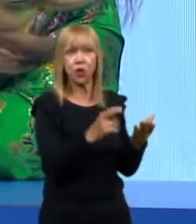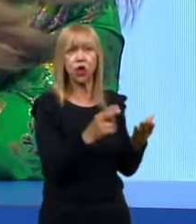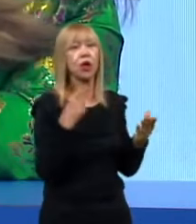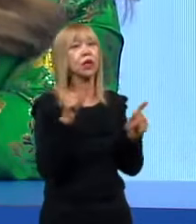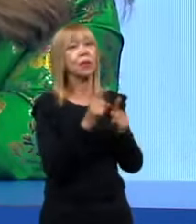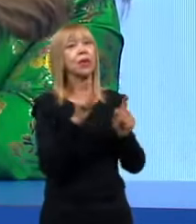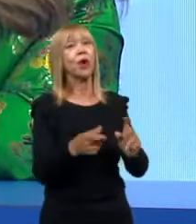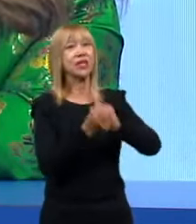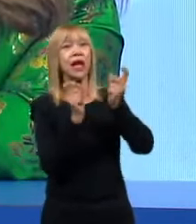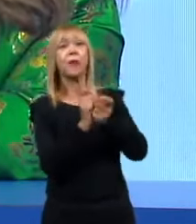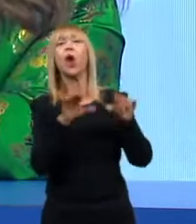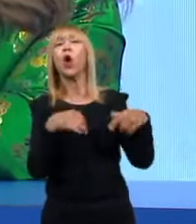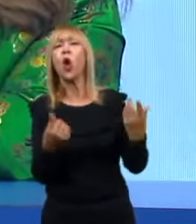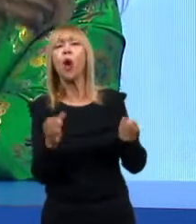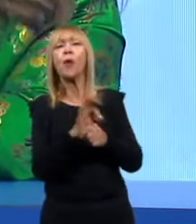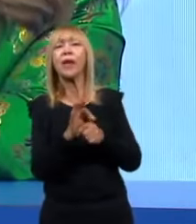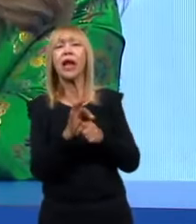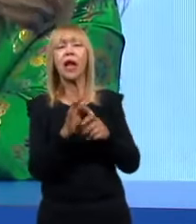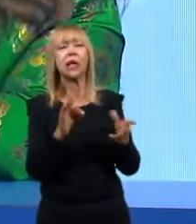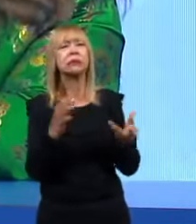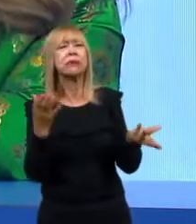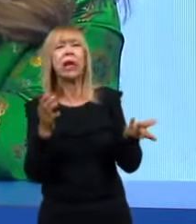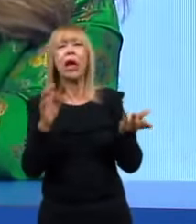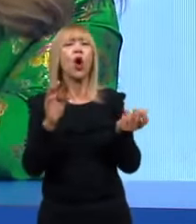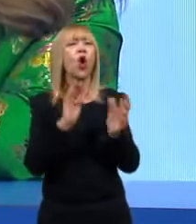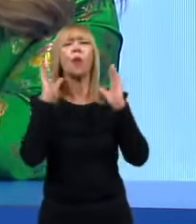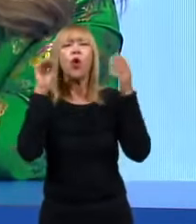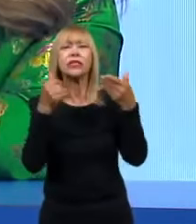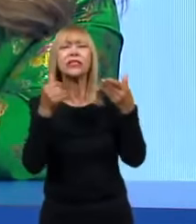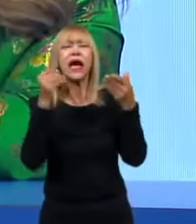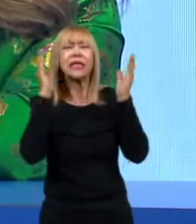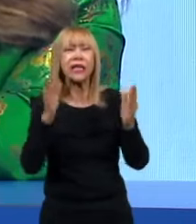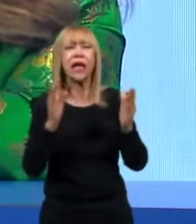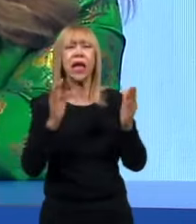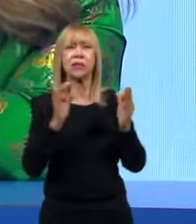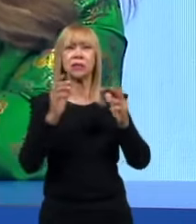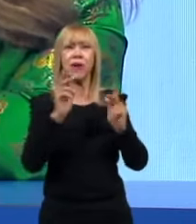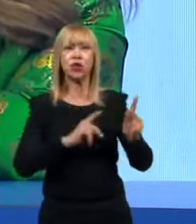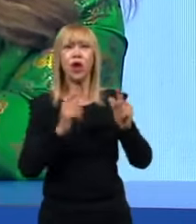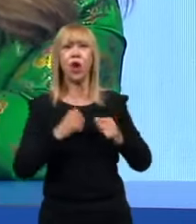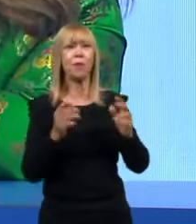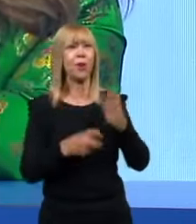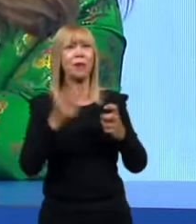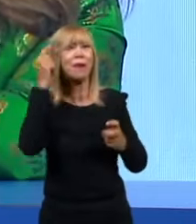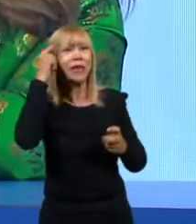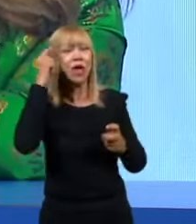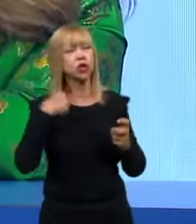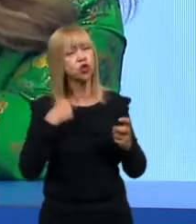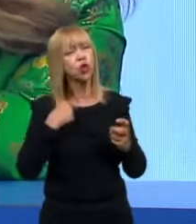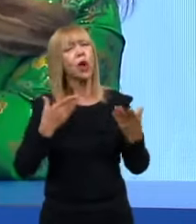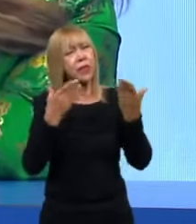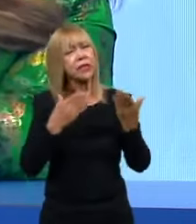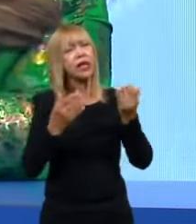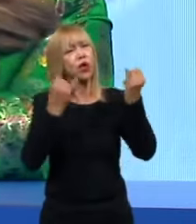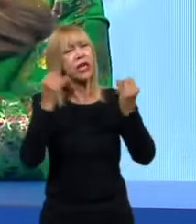hacer cambios en cómo operan las prescripciones médicas, cómo se atienden los casos de salud mental. Y yo he estado presentando semana tras semana ideas